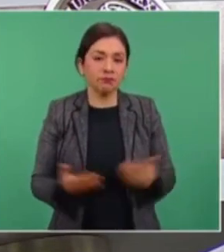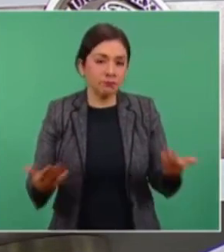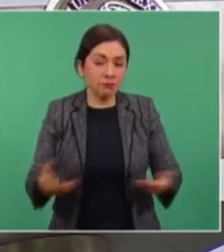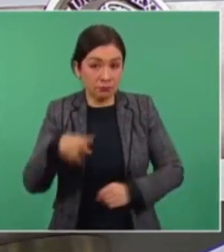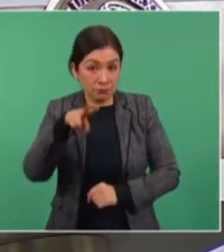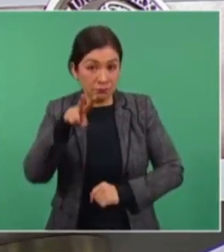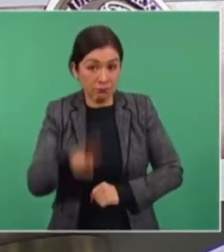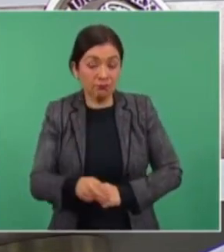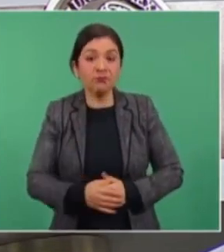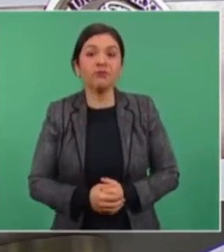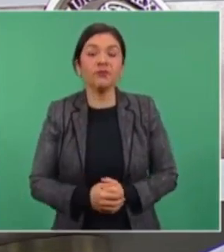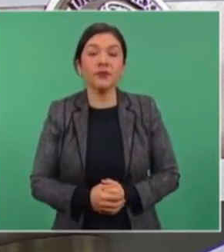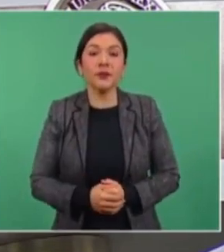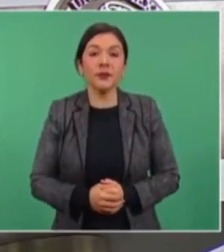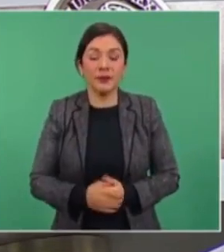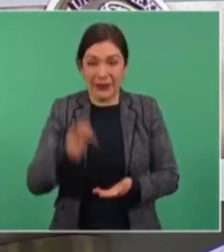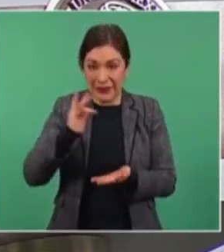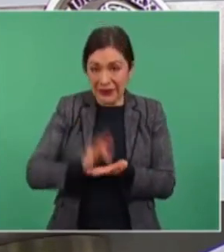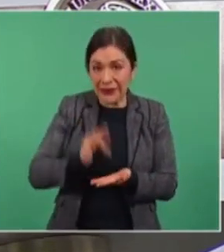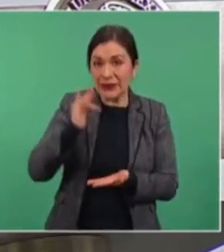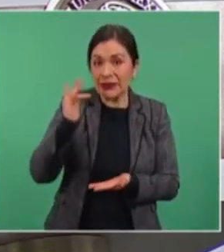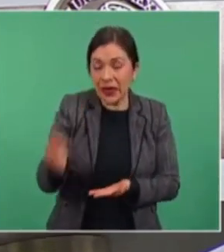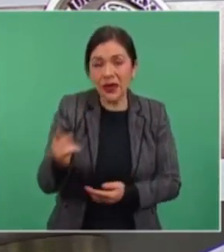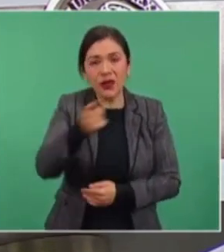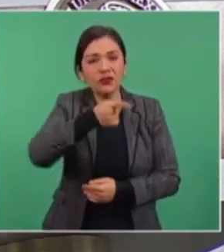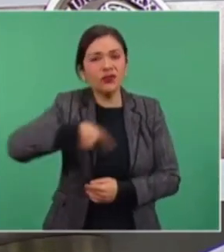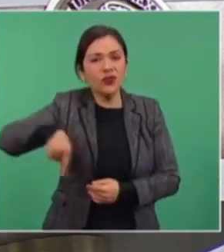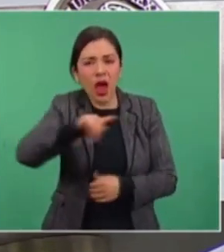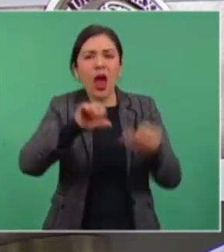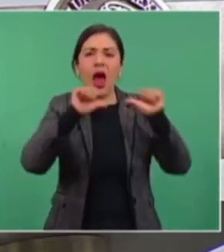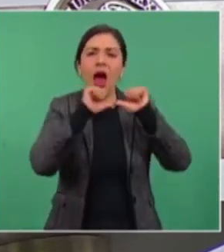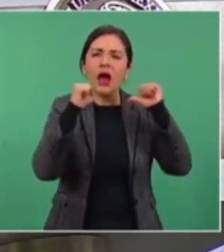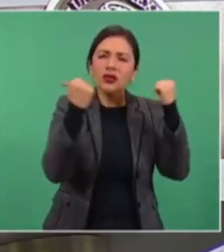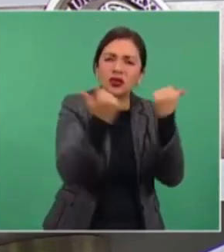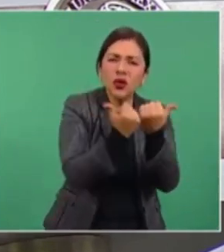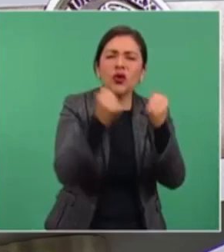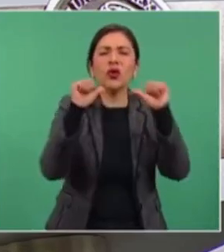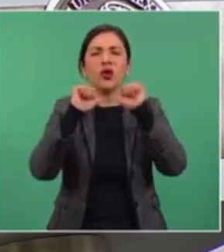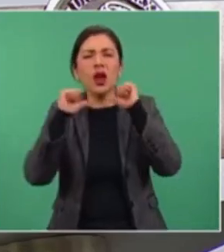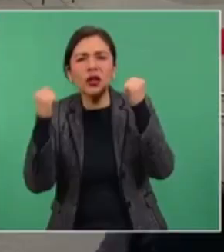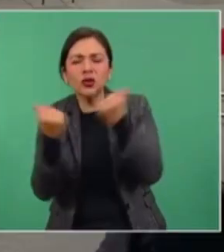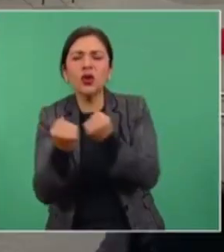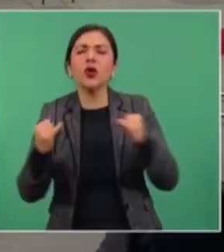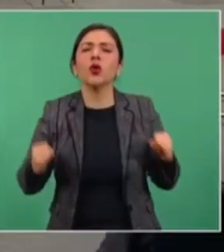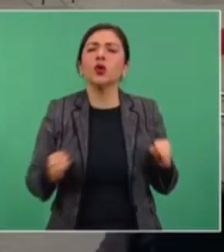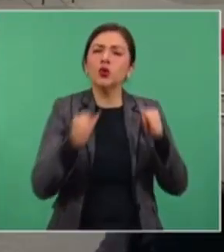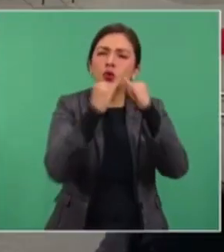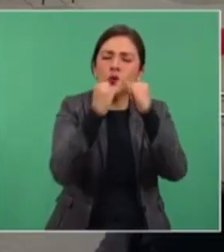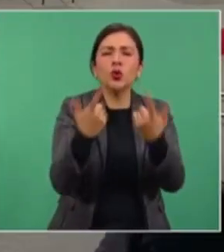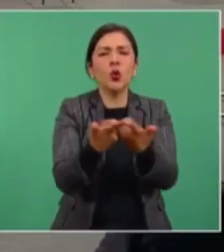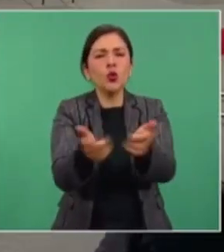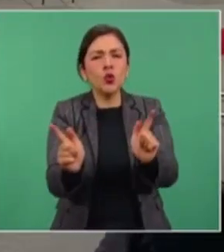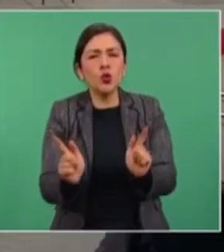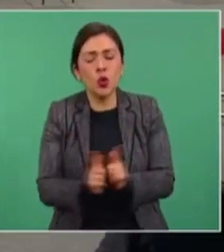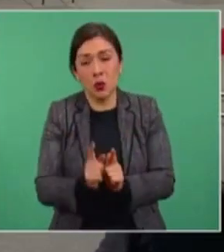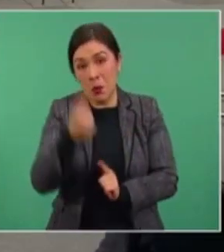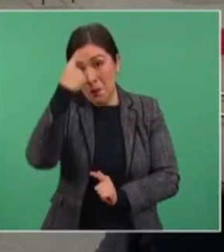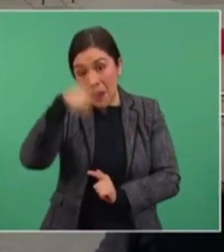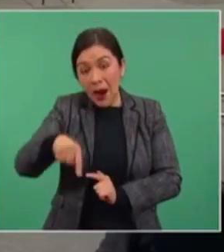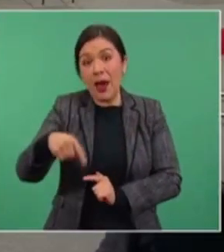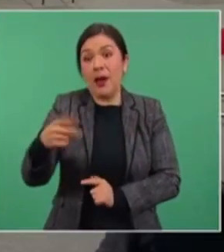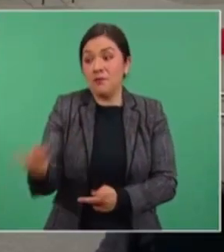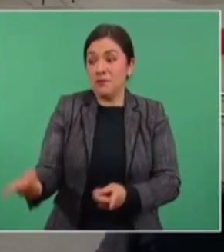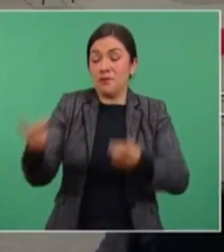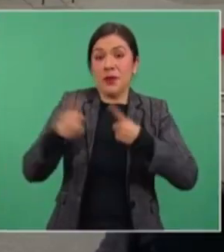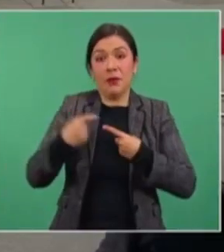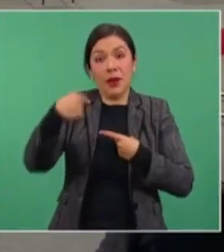Agradezco a las agrupaciones y asociaciones e instituciones que me han postulado a este